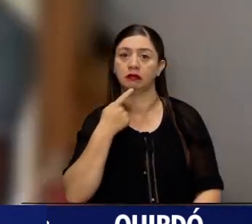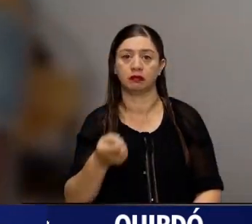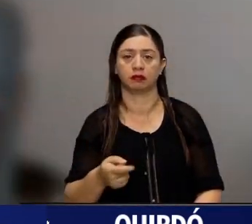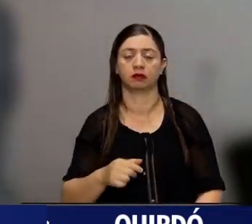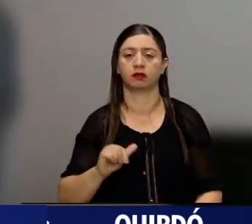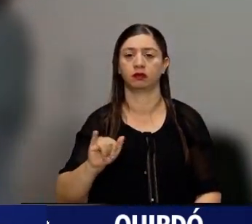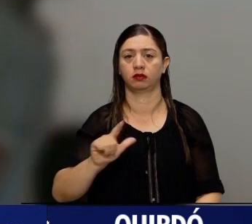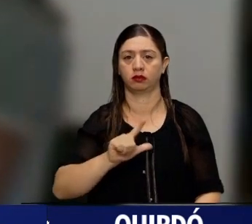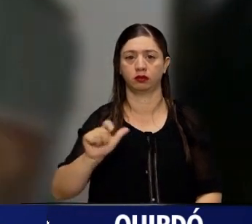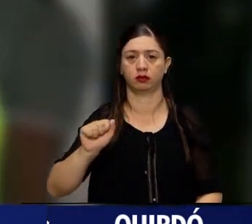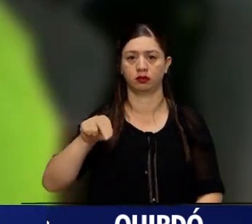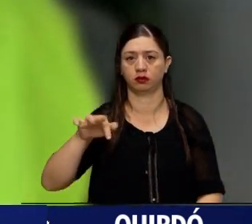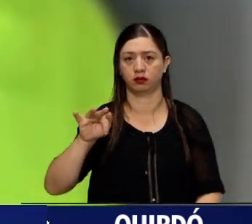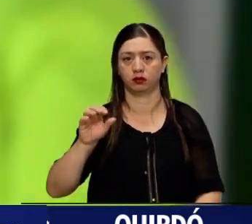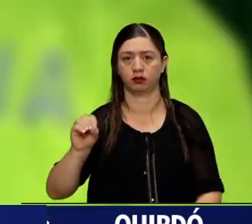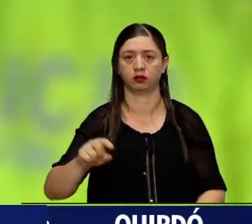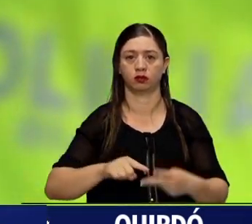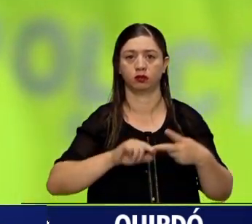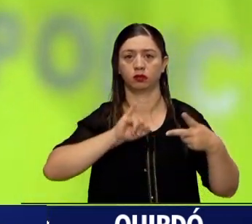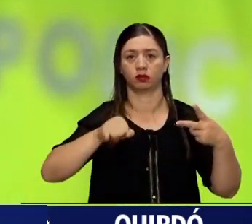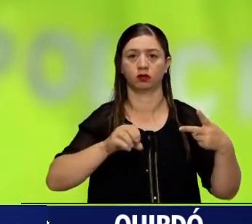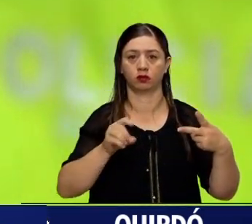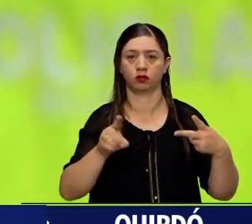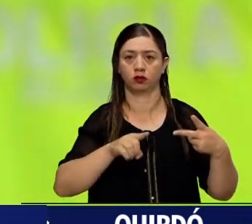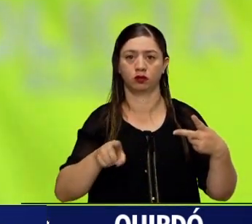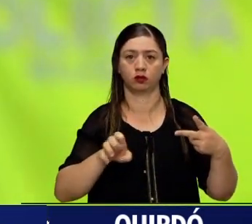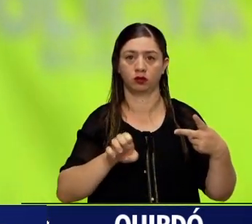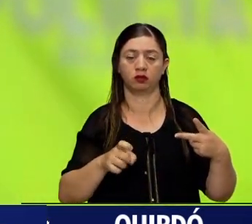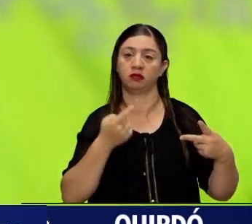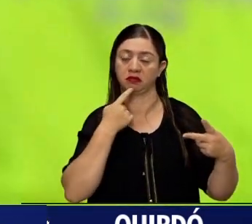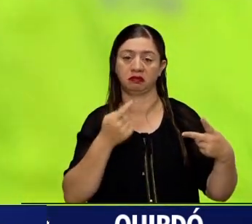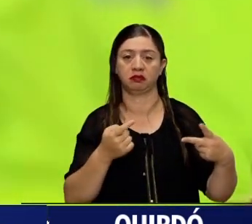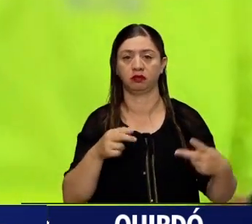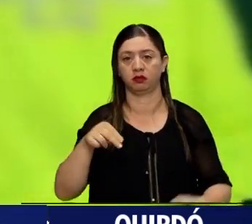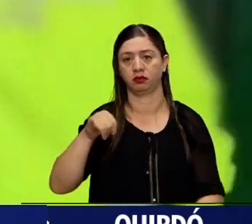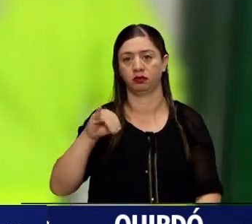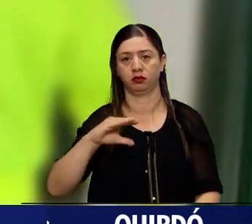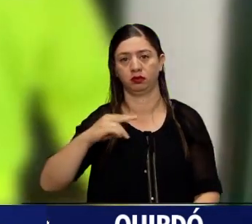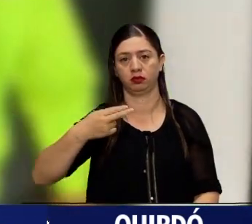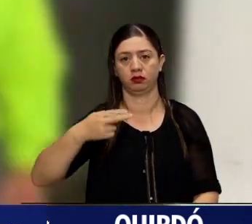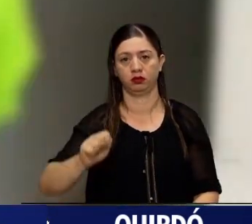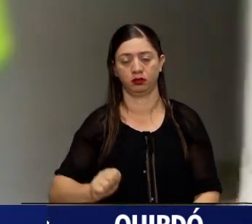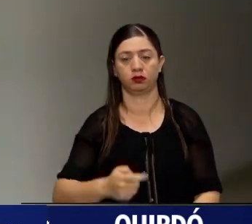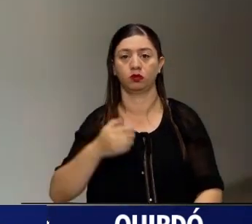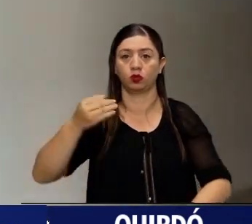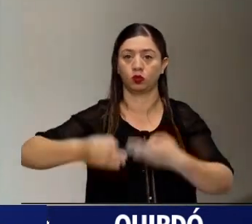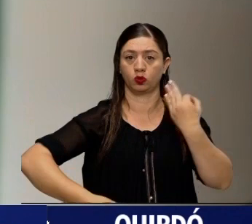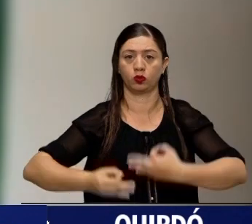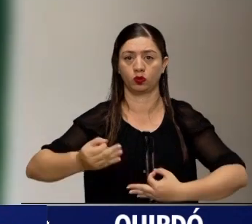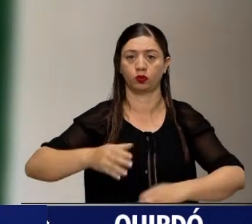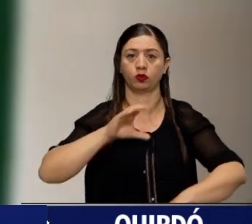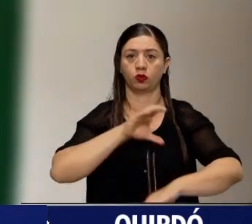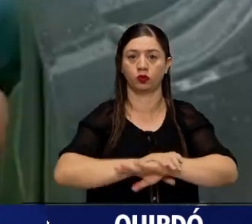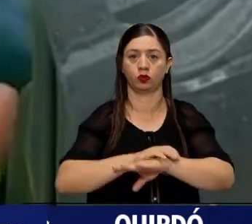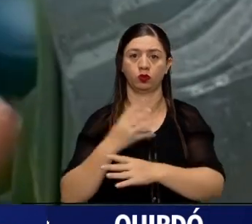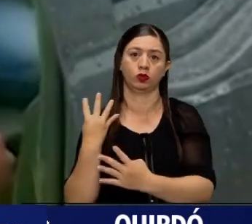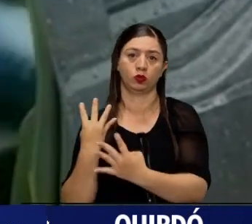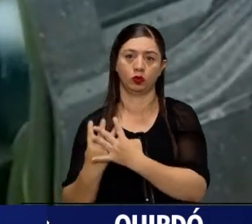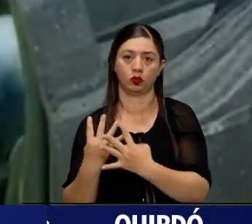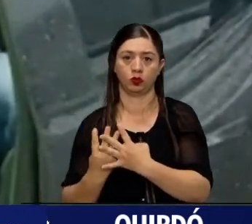hijos e ibargüen mosquera conocido con él arias el niche un juez con función de control de garantías les dictó medida de aseguramiento